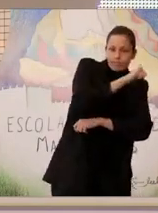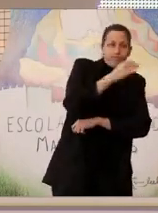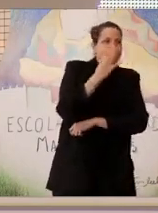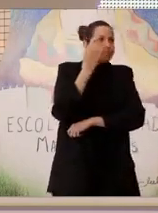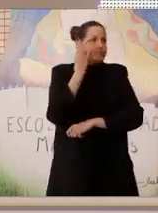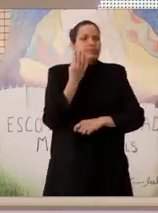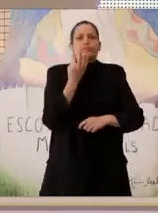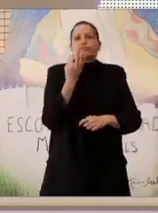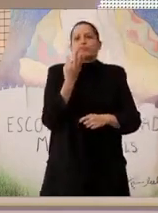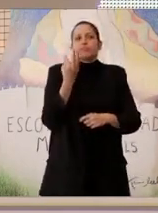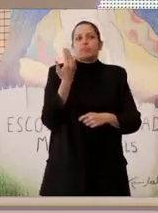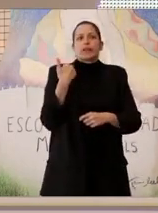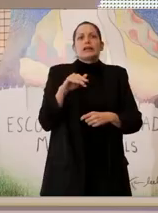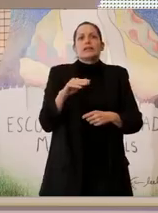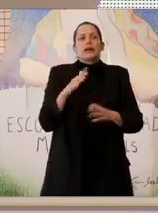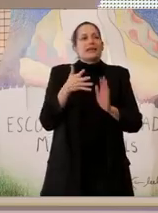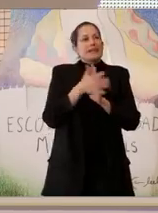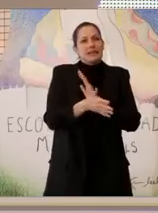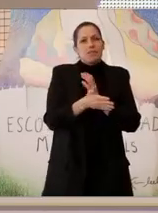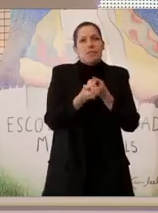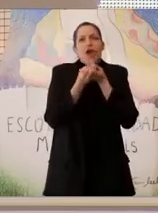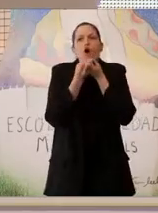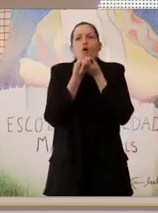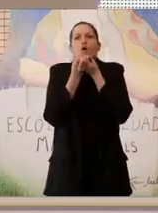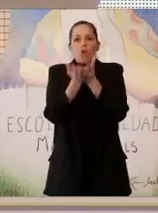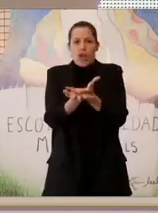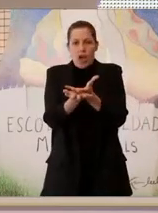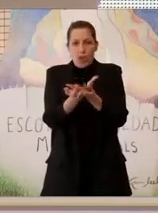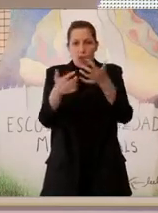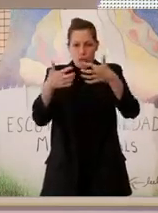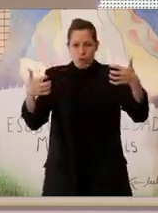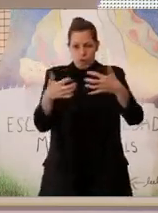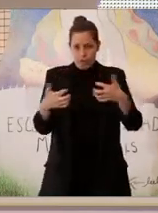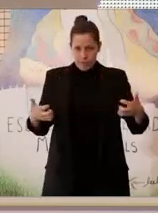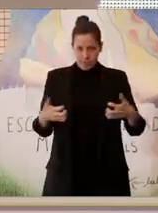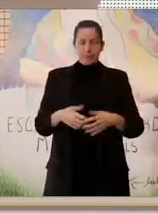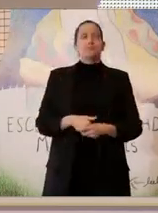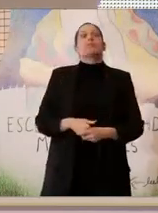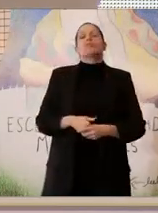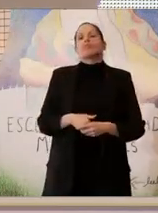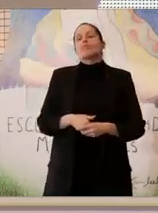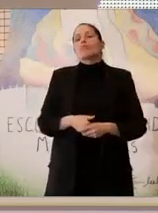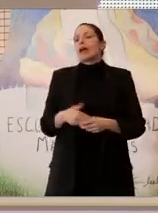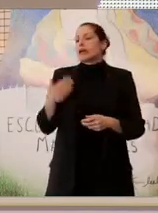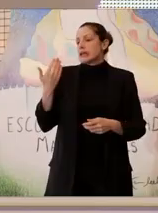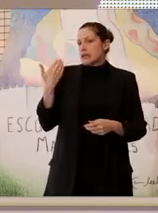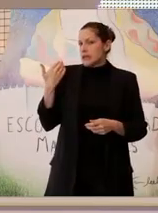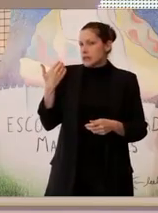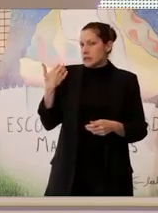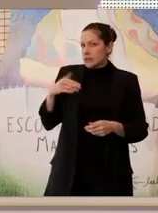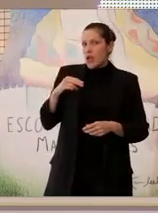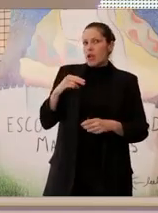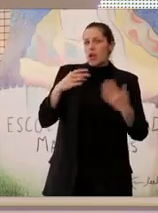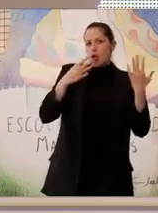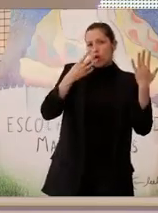las transparencias, está abierta, veréis todos nuestros comunicados donde seguimos y dándos. En fin, lo que dice ella, y con esto termino, el 92%